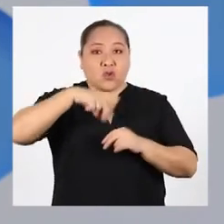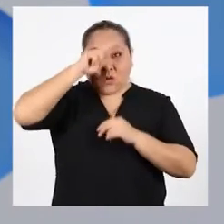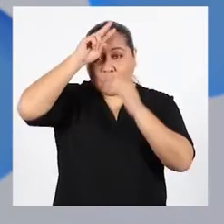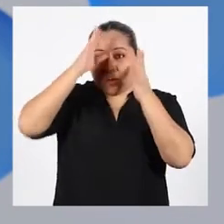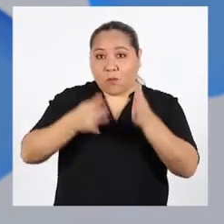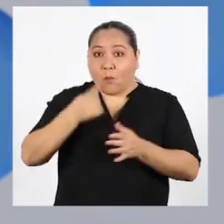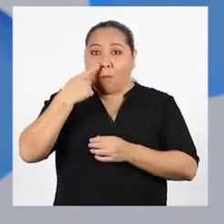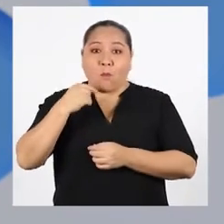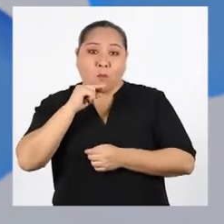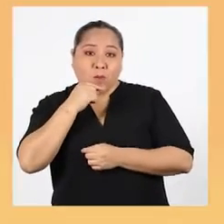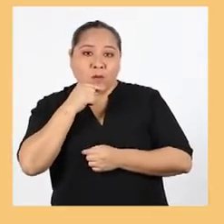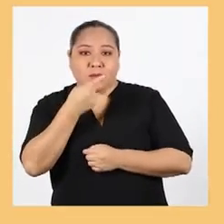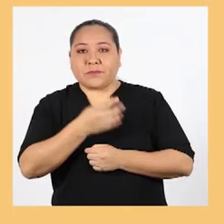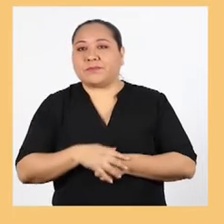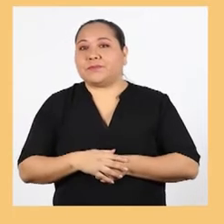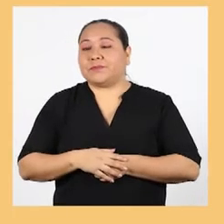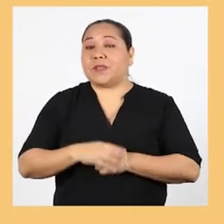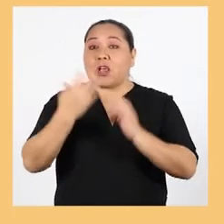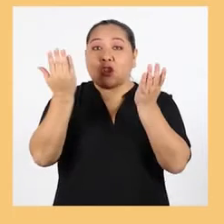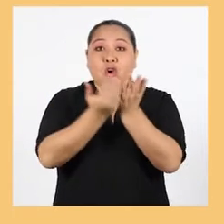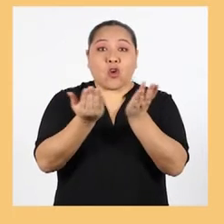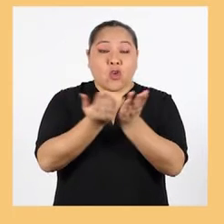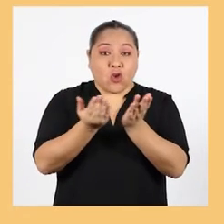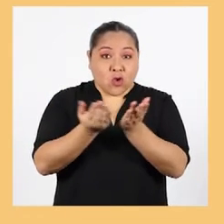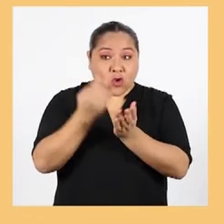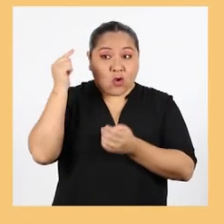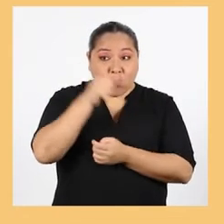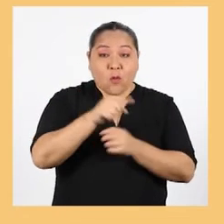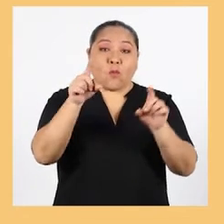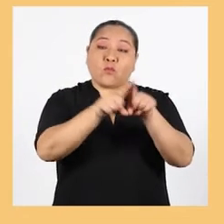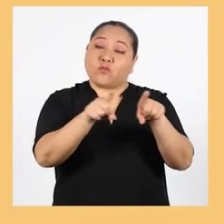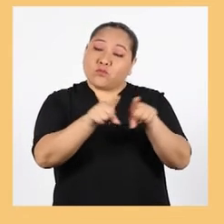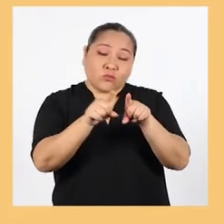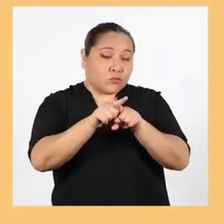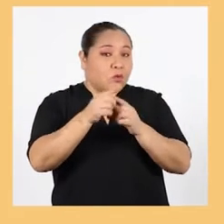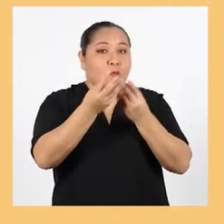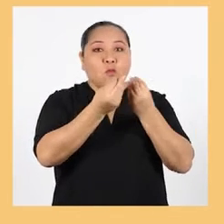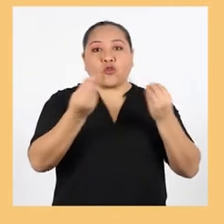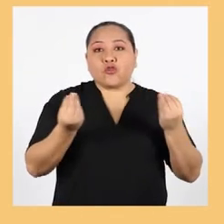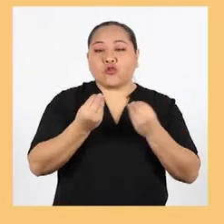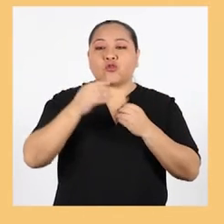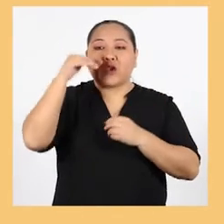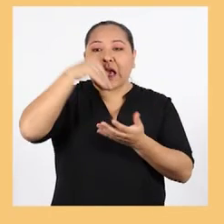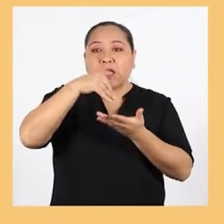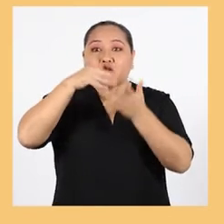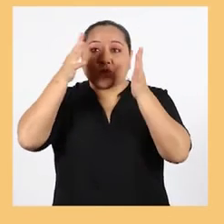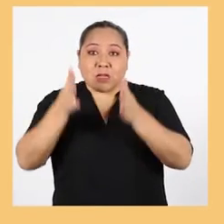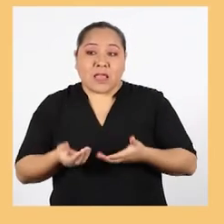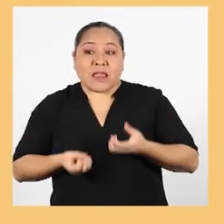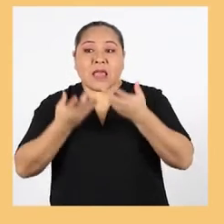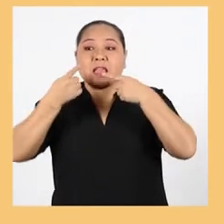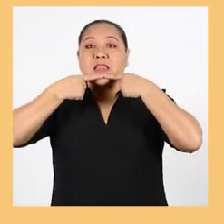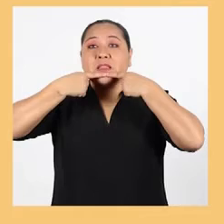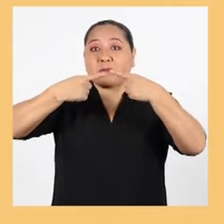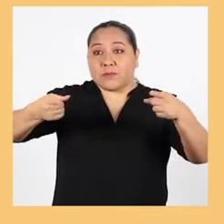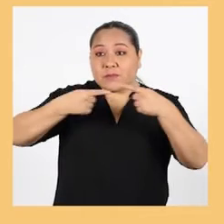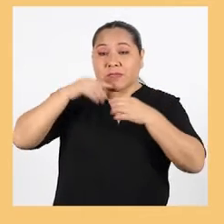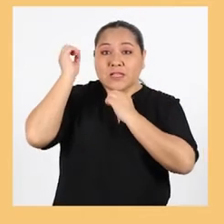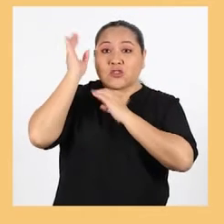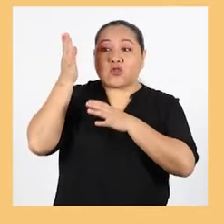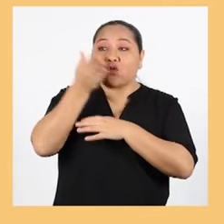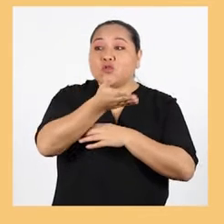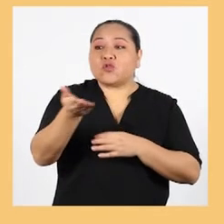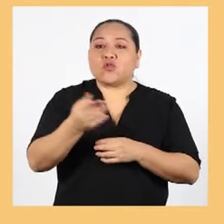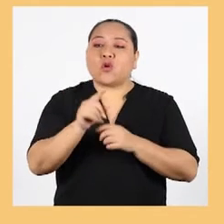como peruanas y peruanos. En los colegios, muchos estudiantes también dan discursos por fiestas patrias y lo hacen frente a